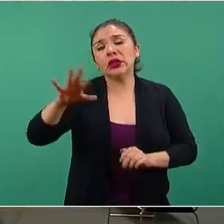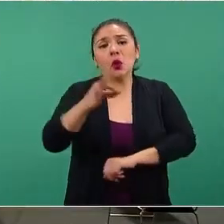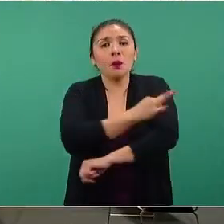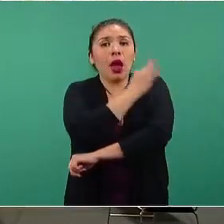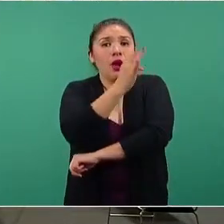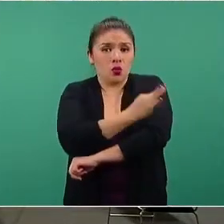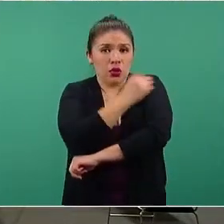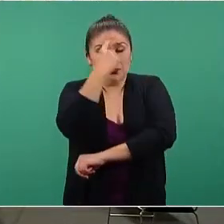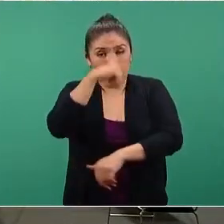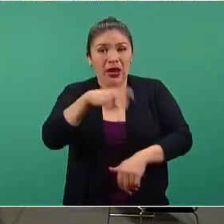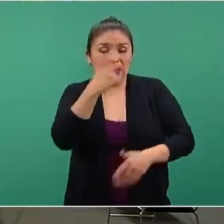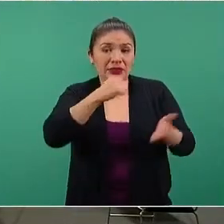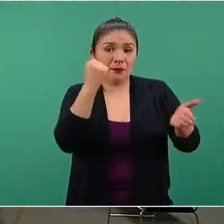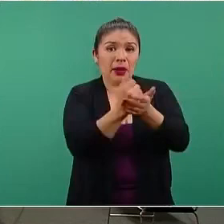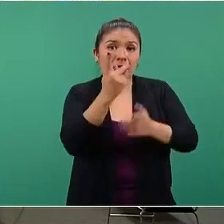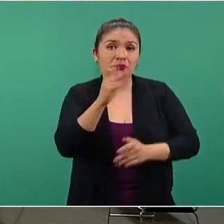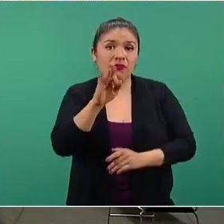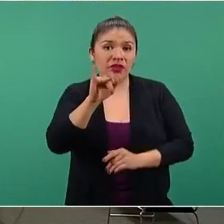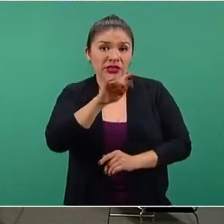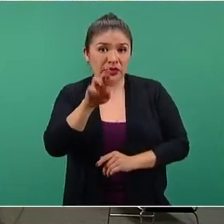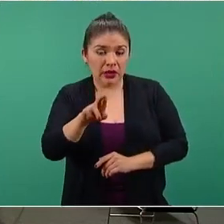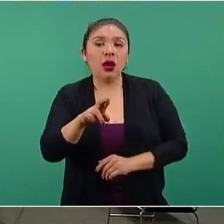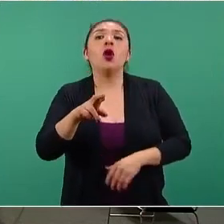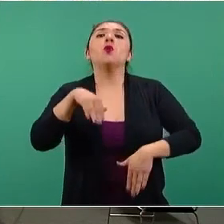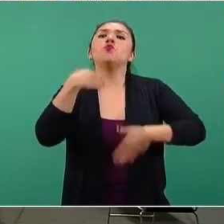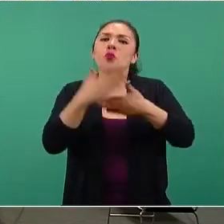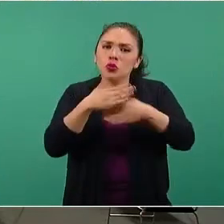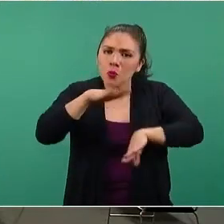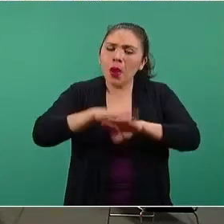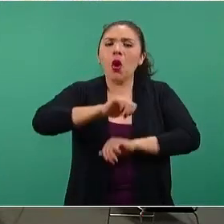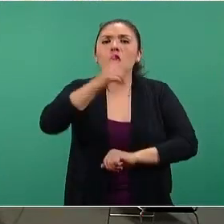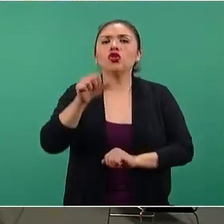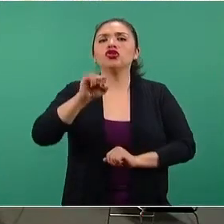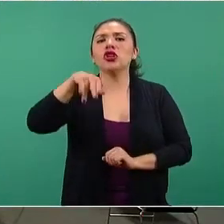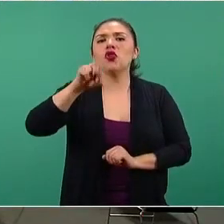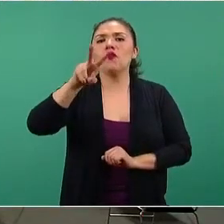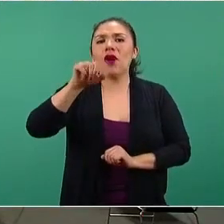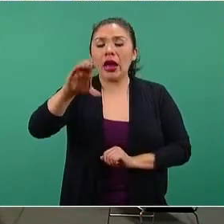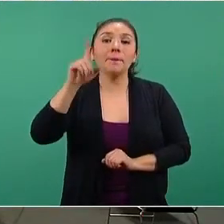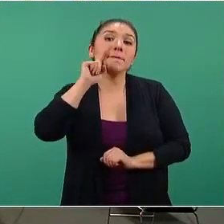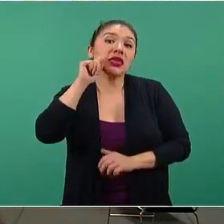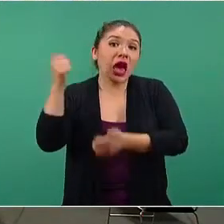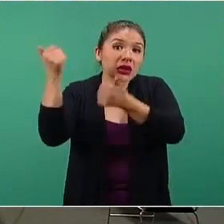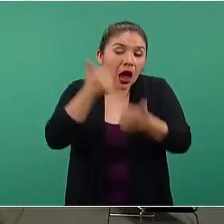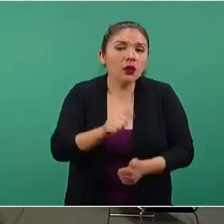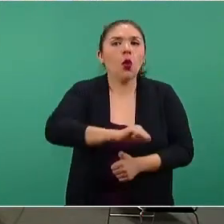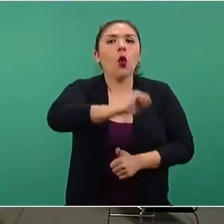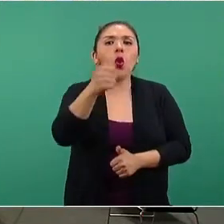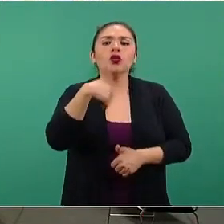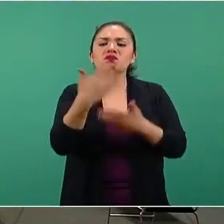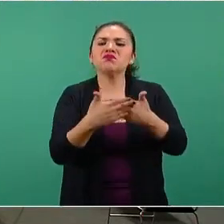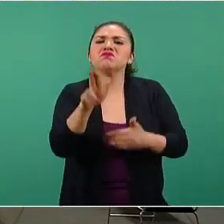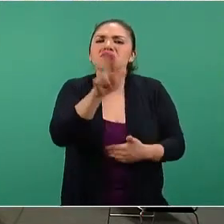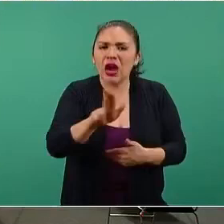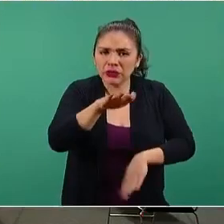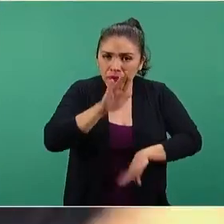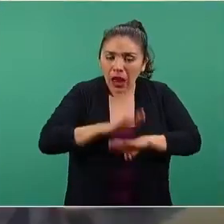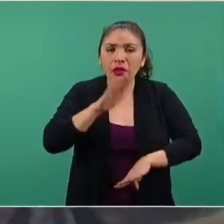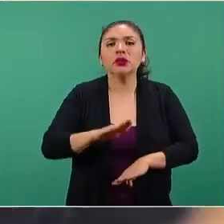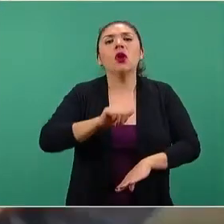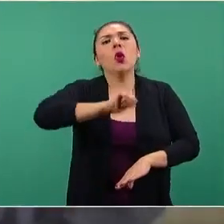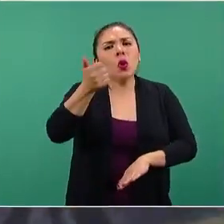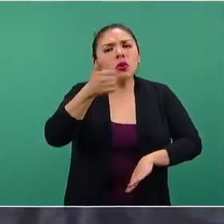667,875 dosis de la vacuna Pfizer. Y todavía vamos a tener las de Sinovac que llegan mañana, algunas más que llegarán el martes,